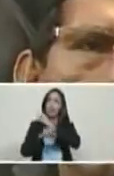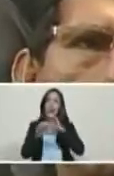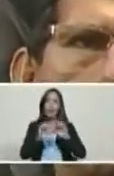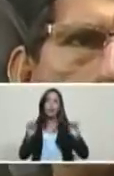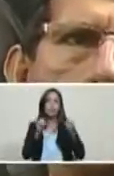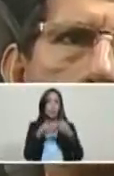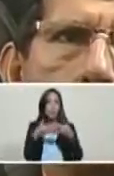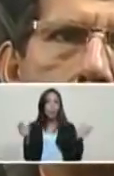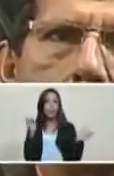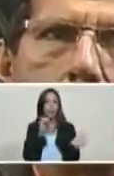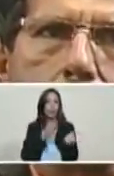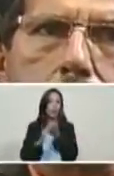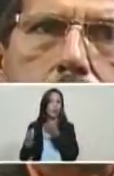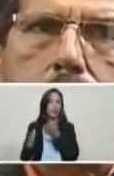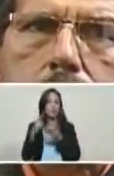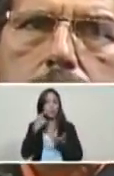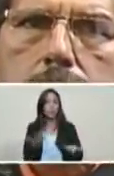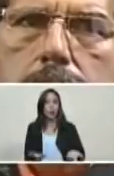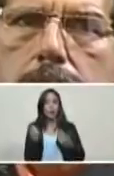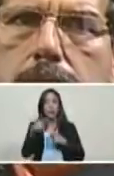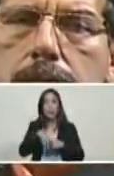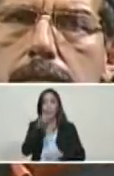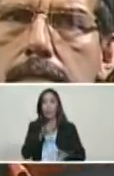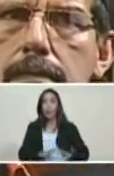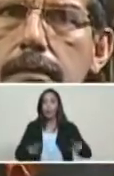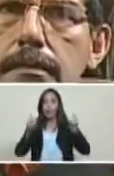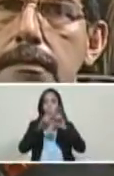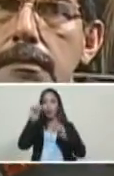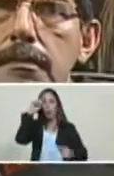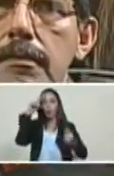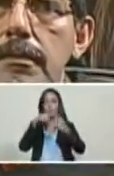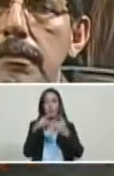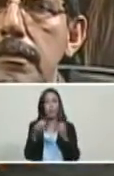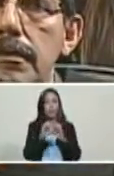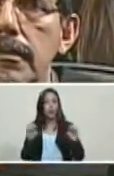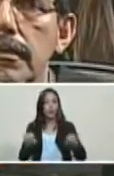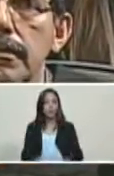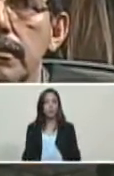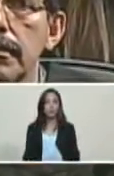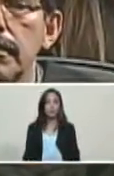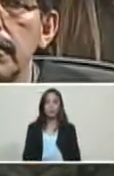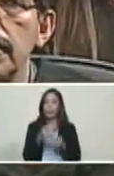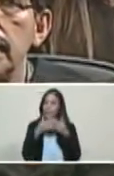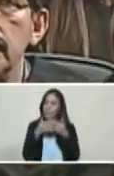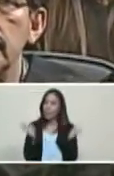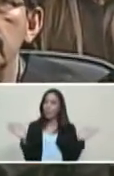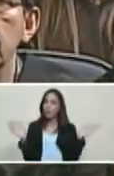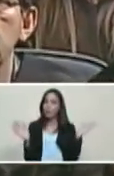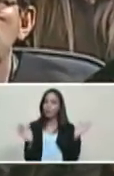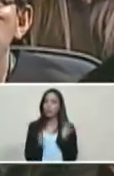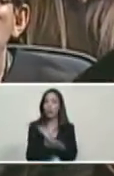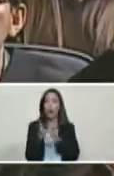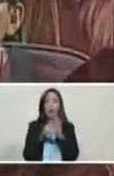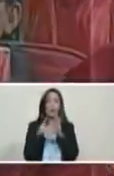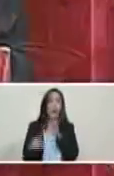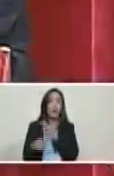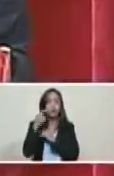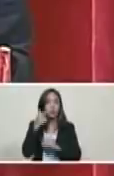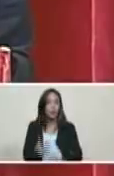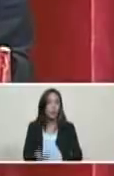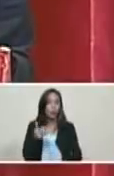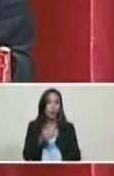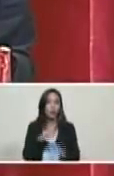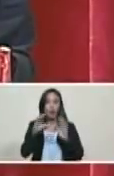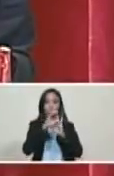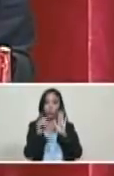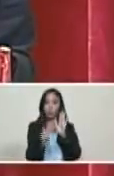pública y los principios de la educación pública. Una educación pública que, si bien es cierto, es un derecho humano fundamental,